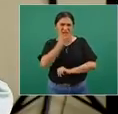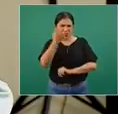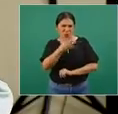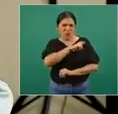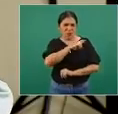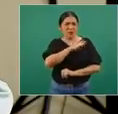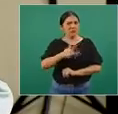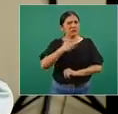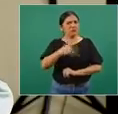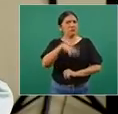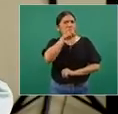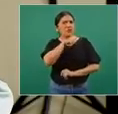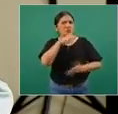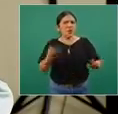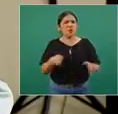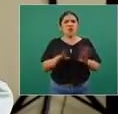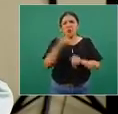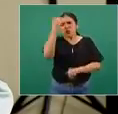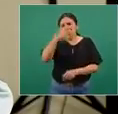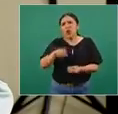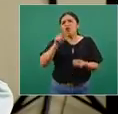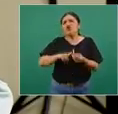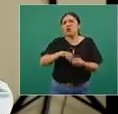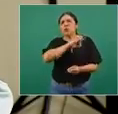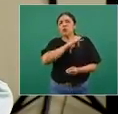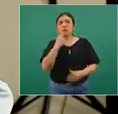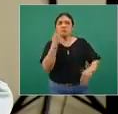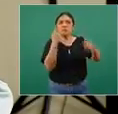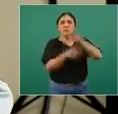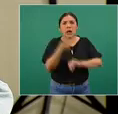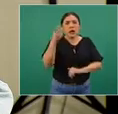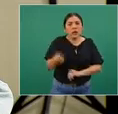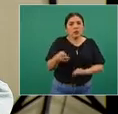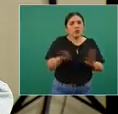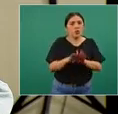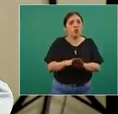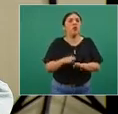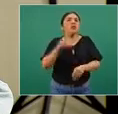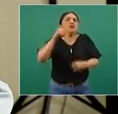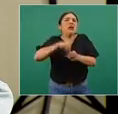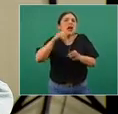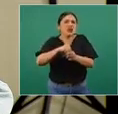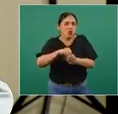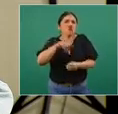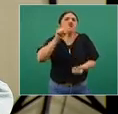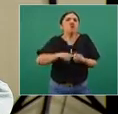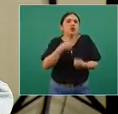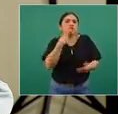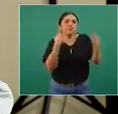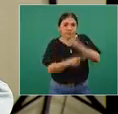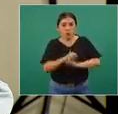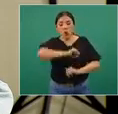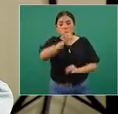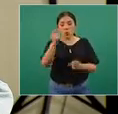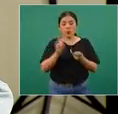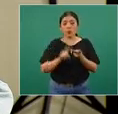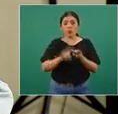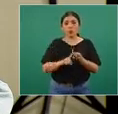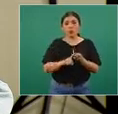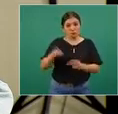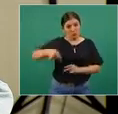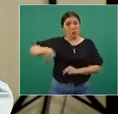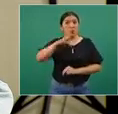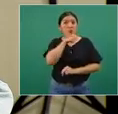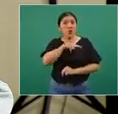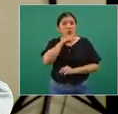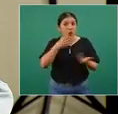está preocupada por 2 cosas. Uno, saber dónde podrían denunciar este tipo de prácticas de forma anónima. Y la segunda es, pues bueno, están preocupados